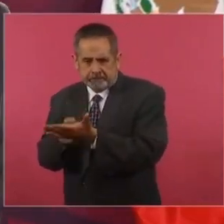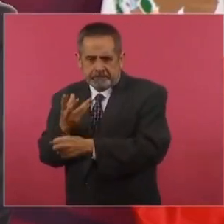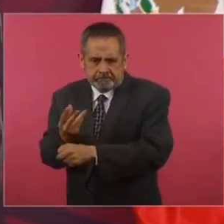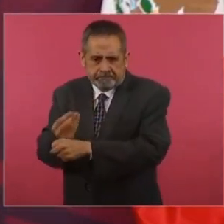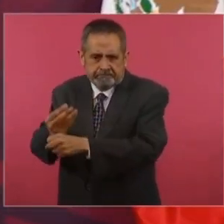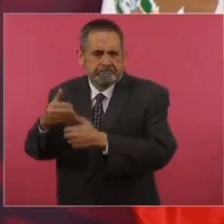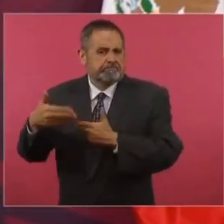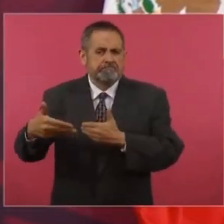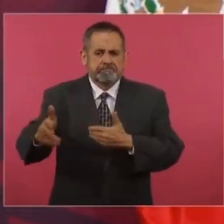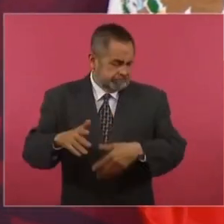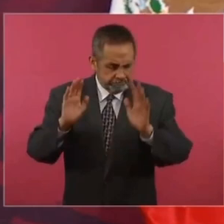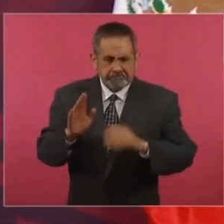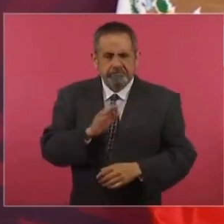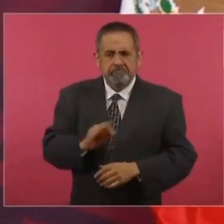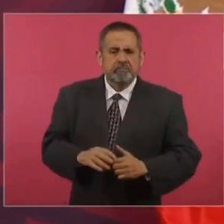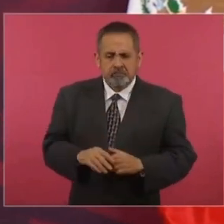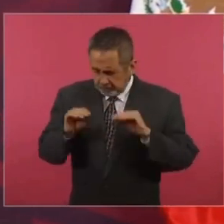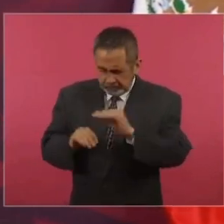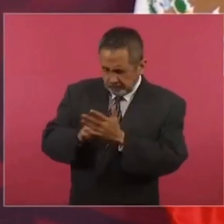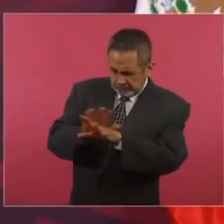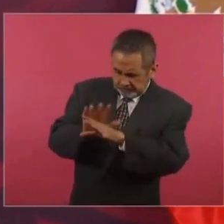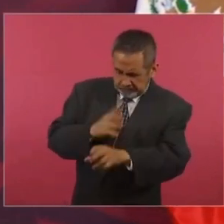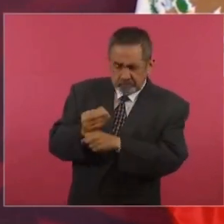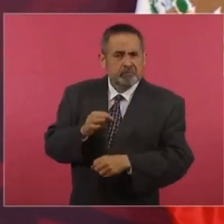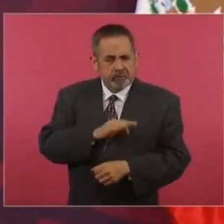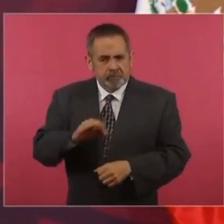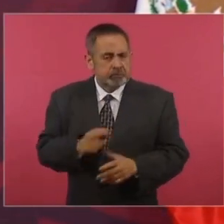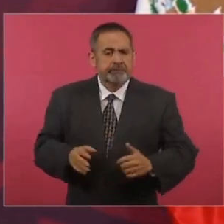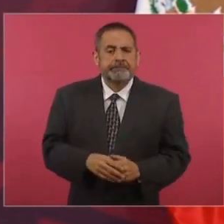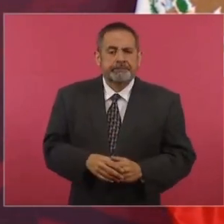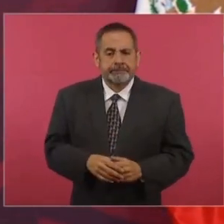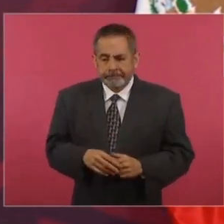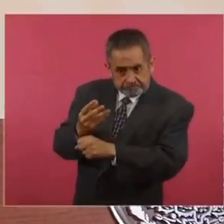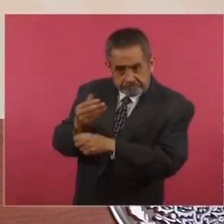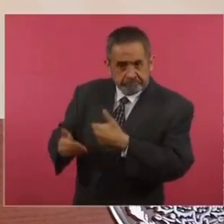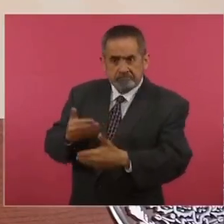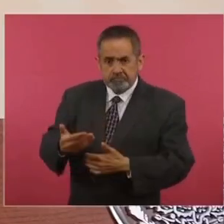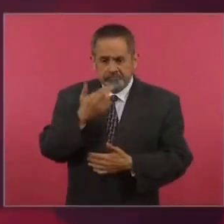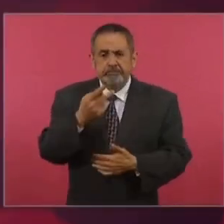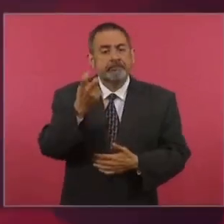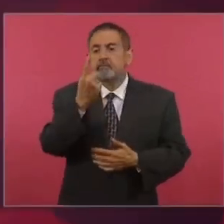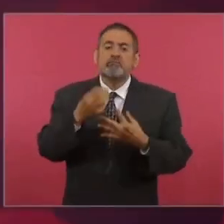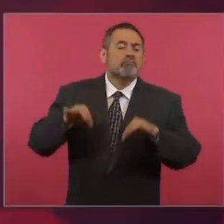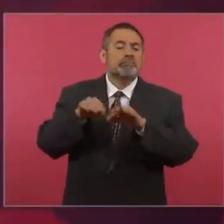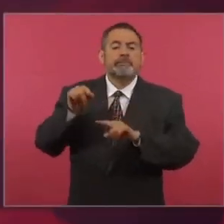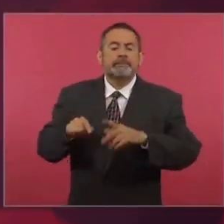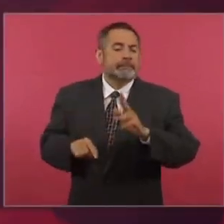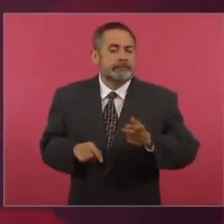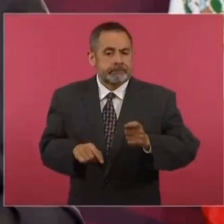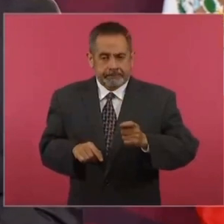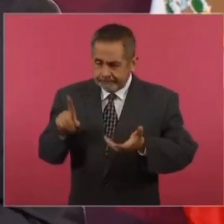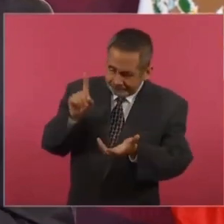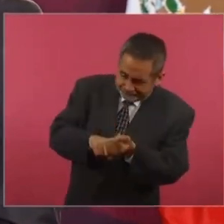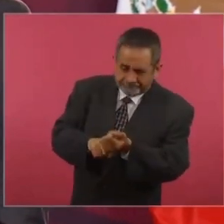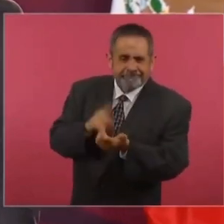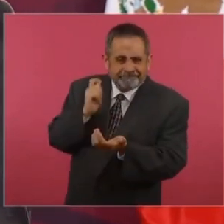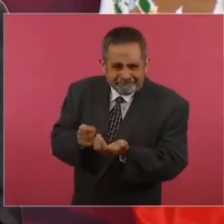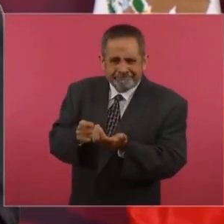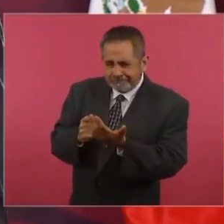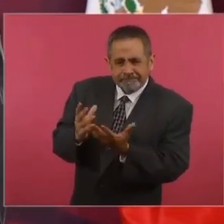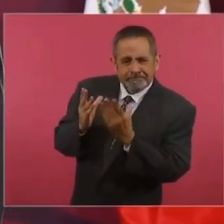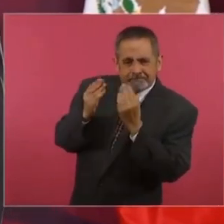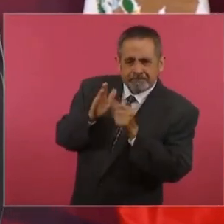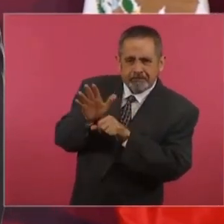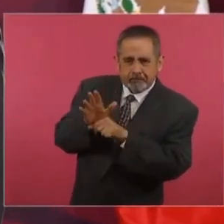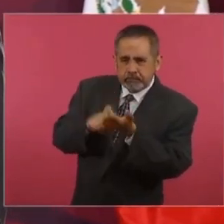Posteriores, ya con modificaciones, se van mejorando. Lo importante es ver la esencia de los libros, o sea, qué